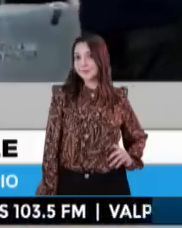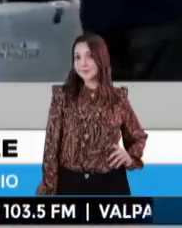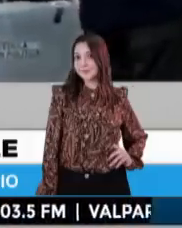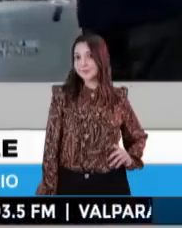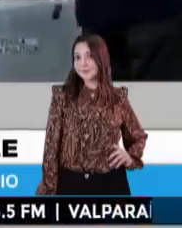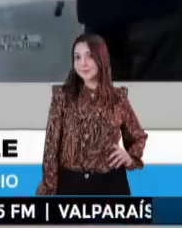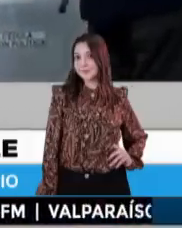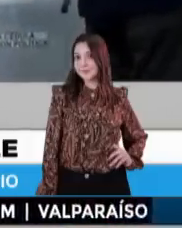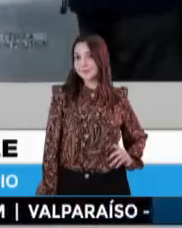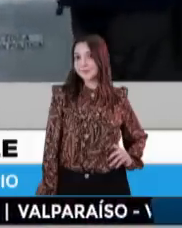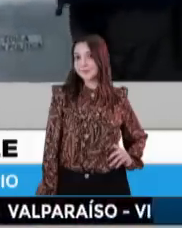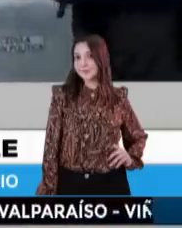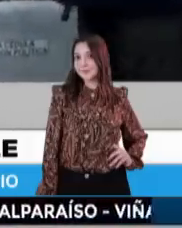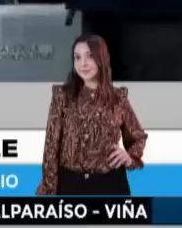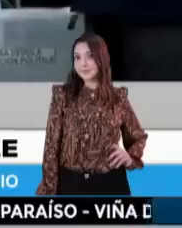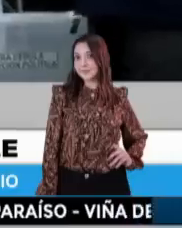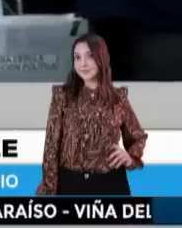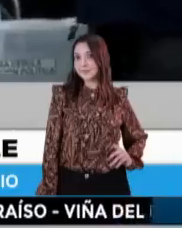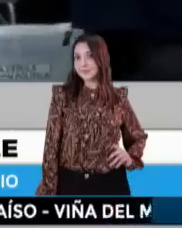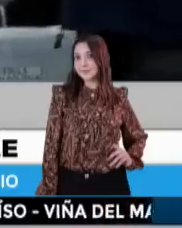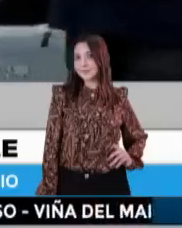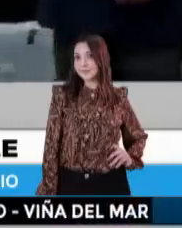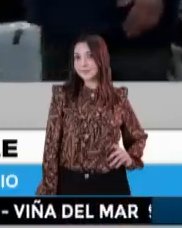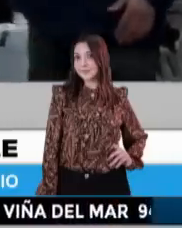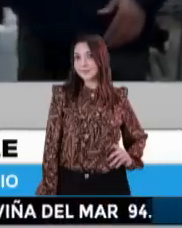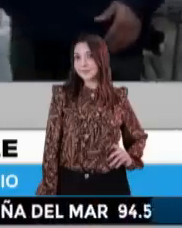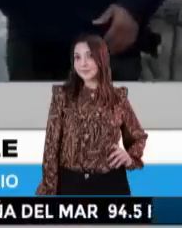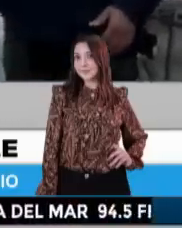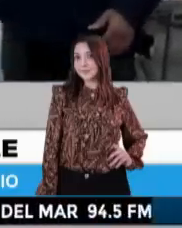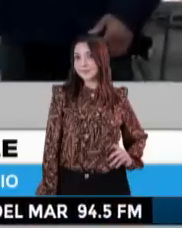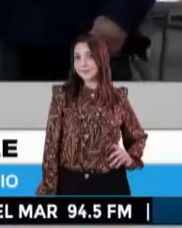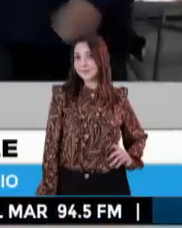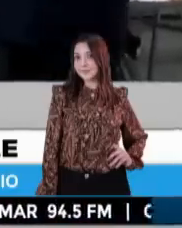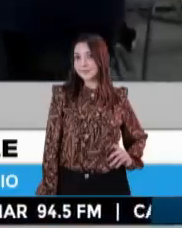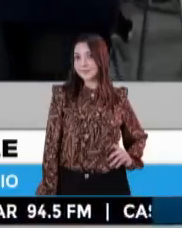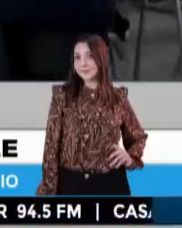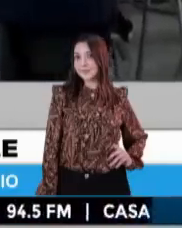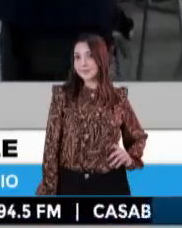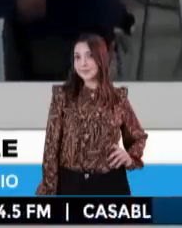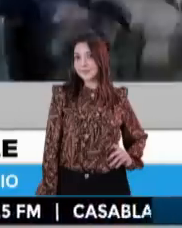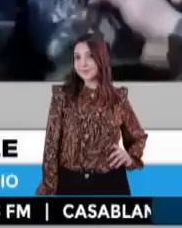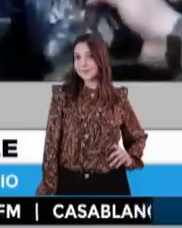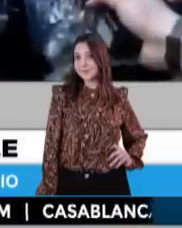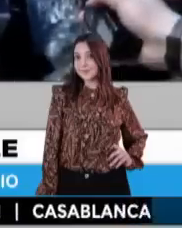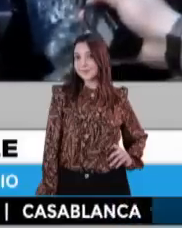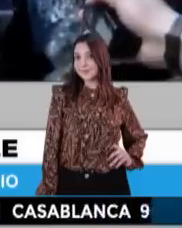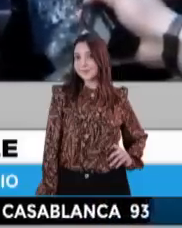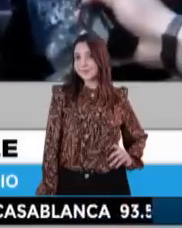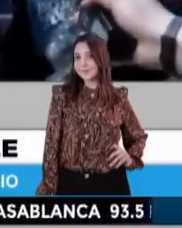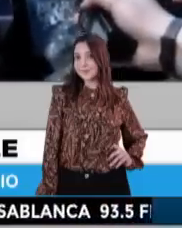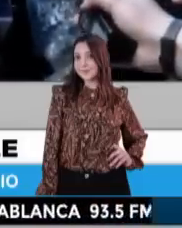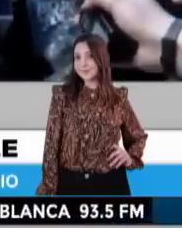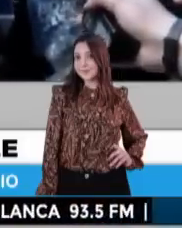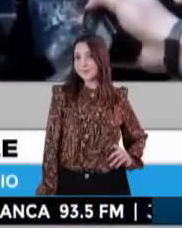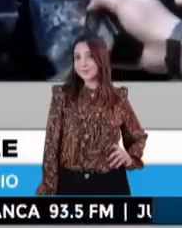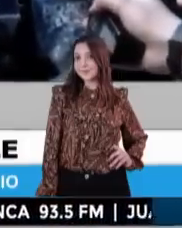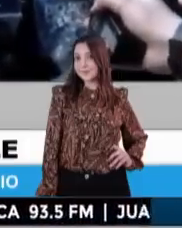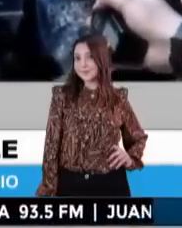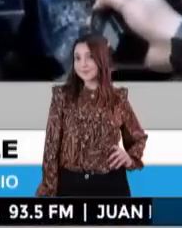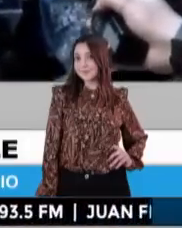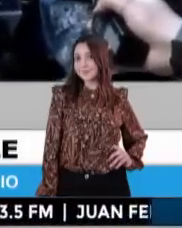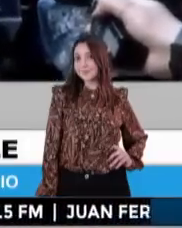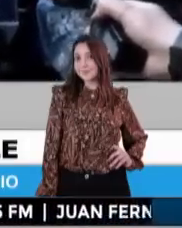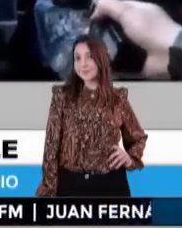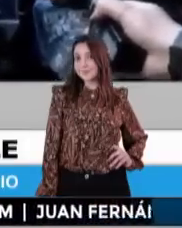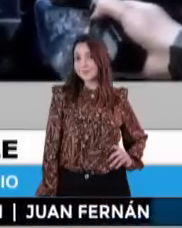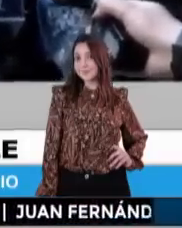Entonces, ayer están, a ver, en cuanto a reacciones, ¿no es cierto, Daniela? Yo diría el Partido Comunista muy descontento. O